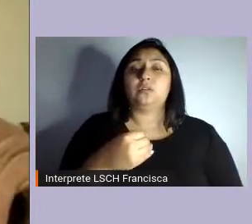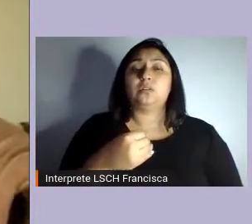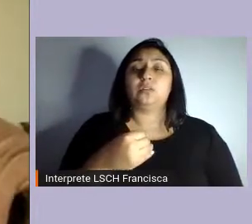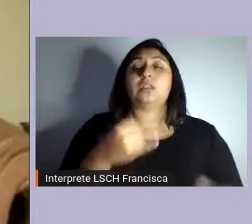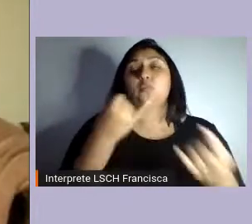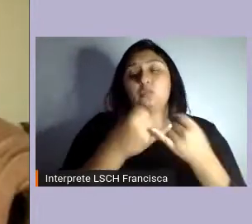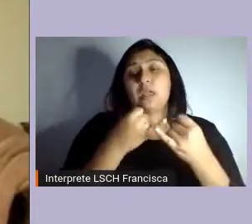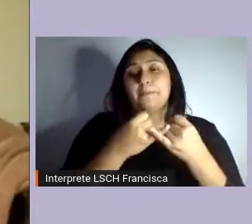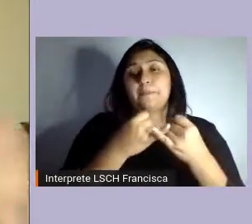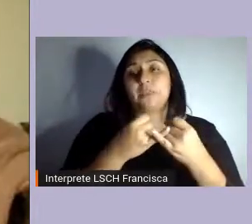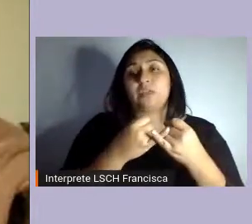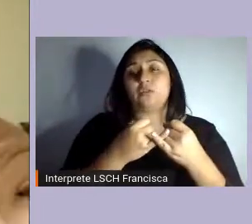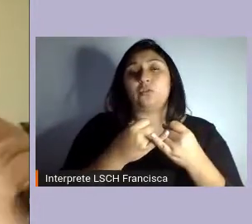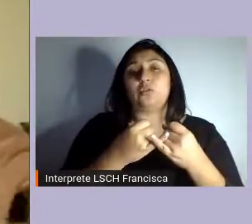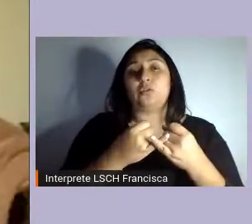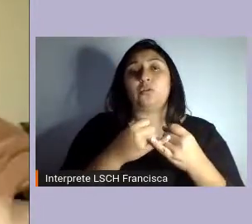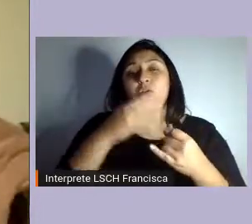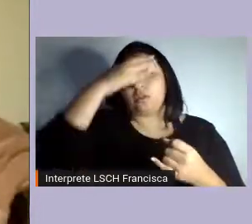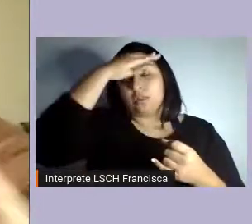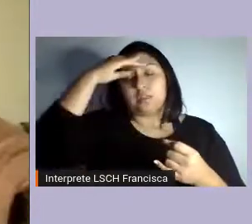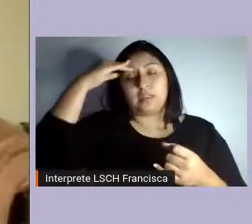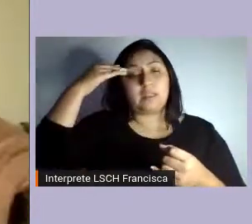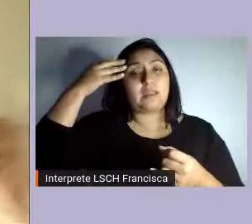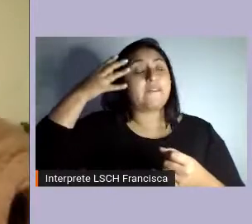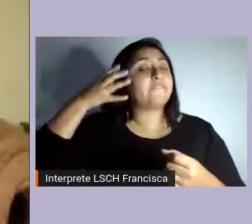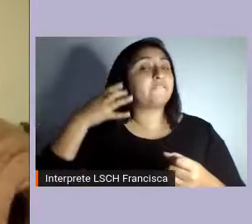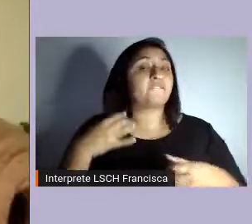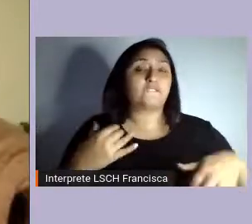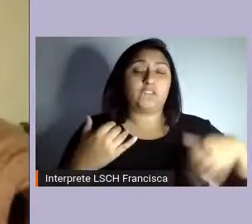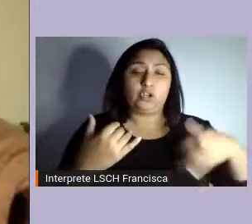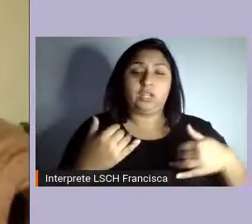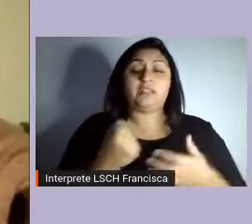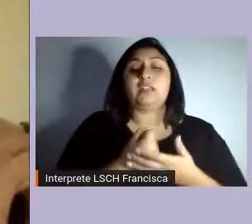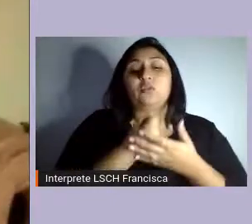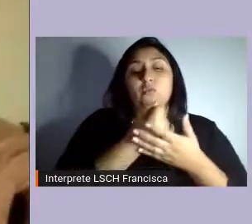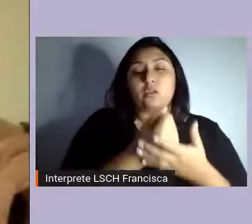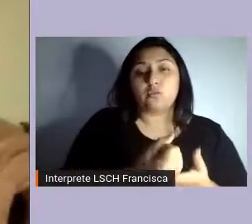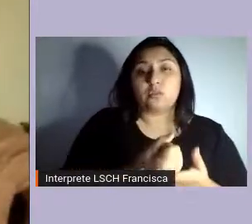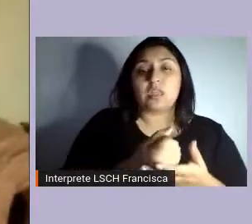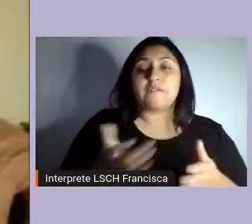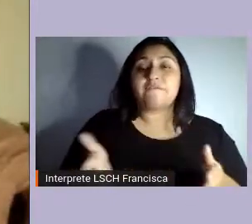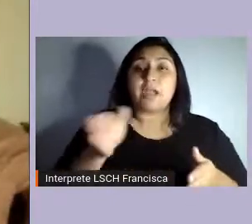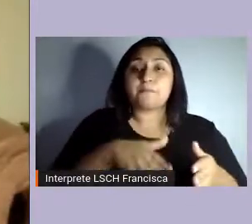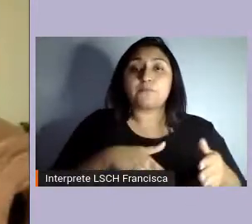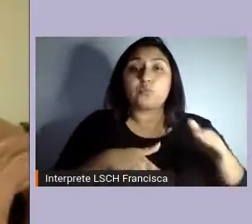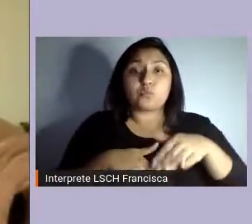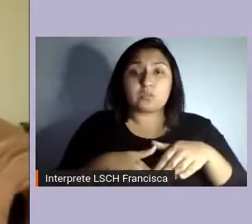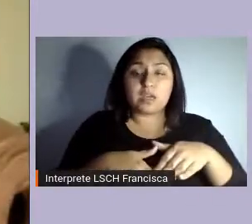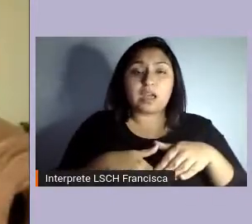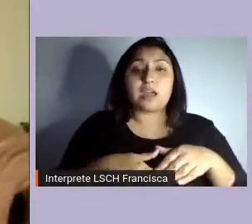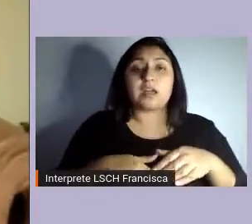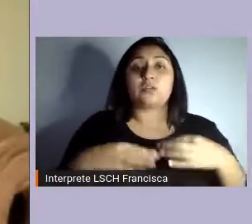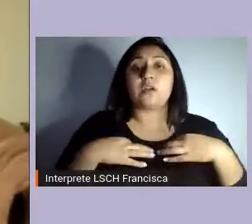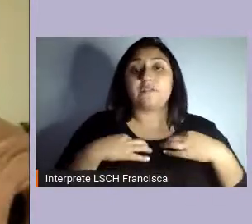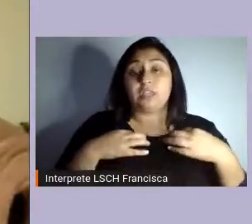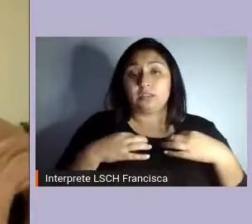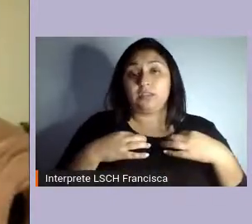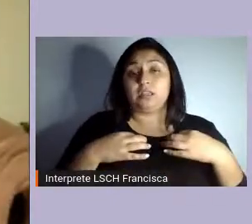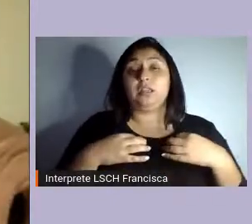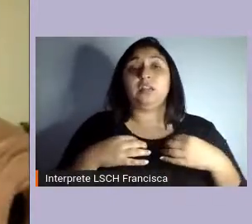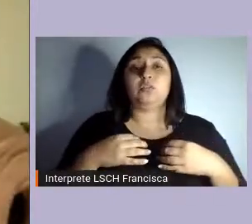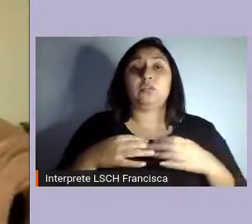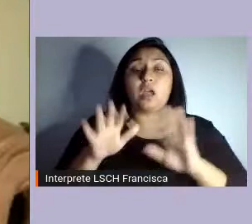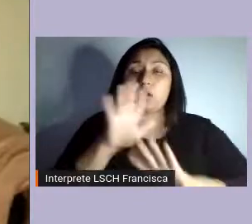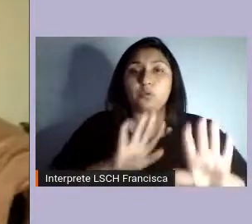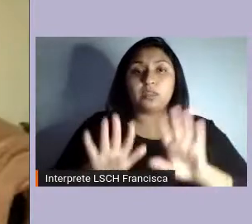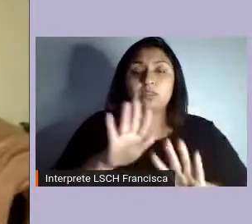de Violeta, y al que ella incluso le ayudaba a mudarlo, a vestirlo, ayudaba a cuidarlo, y este niño muere también. Entonces, ahí